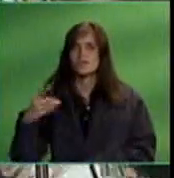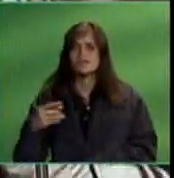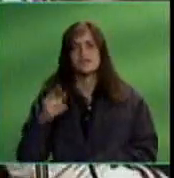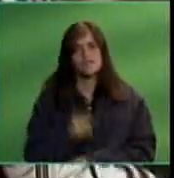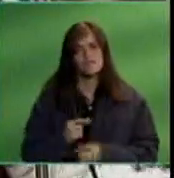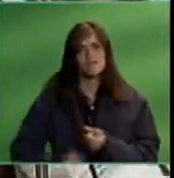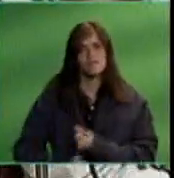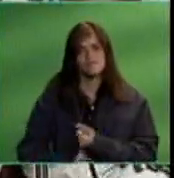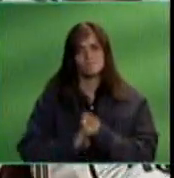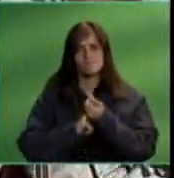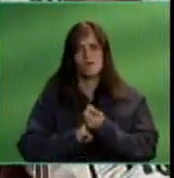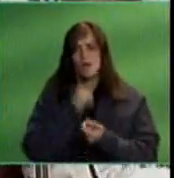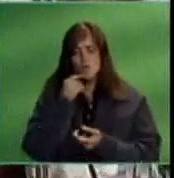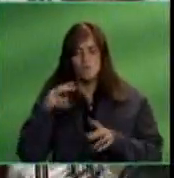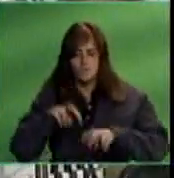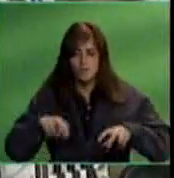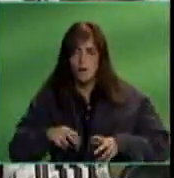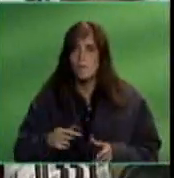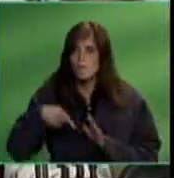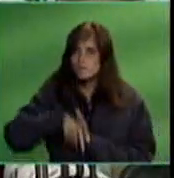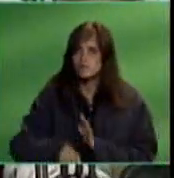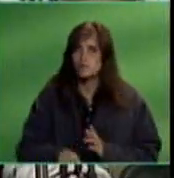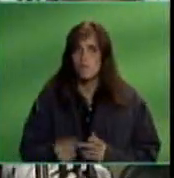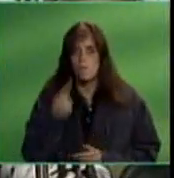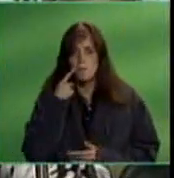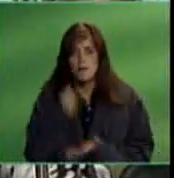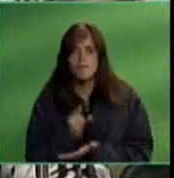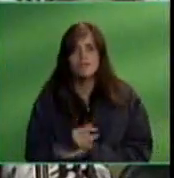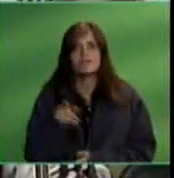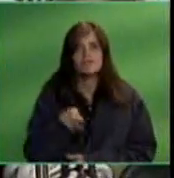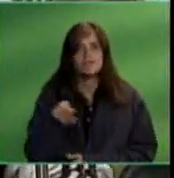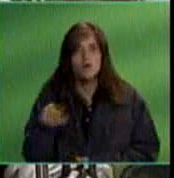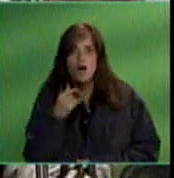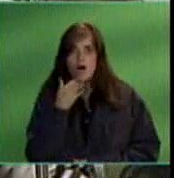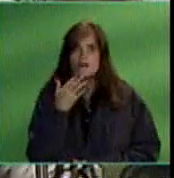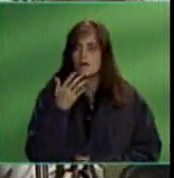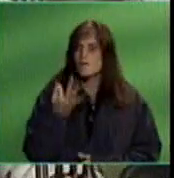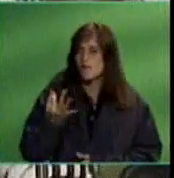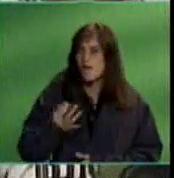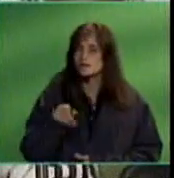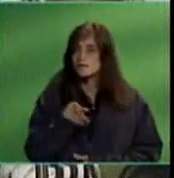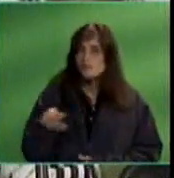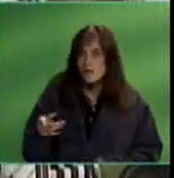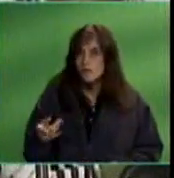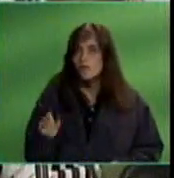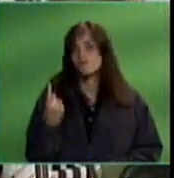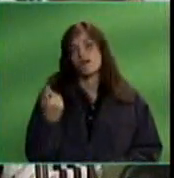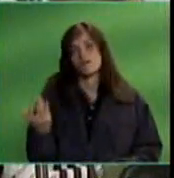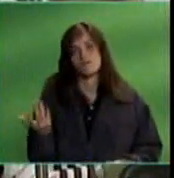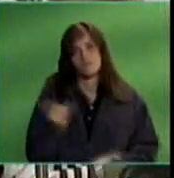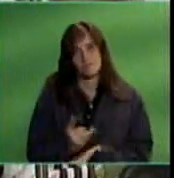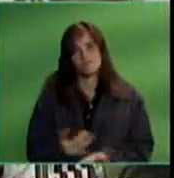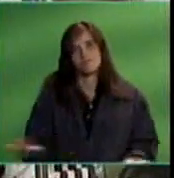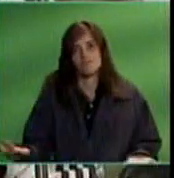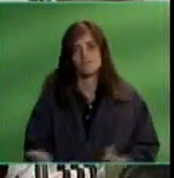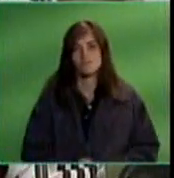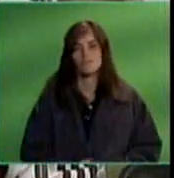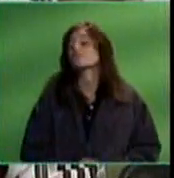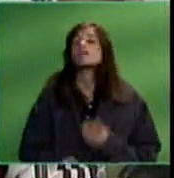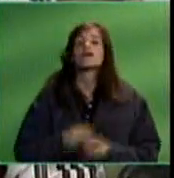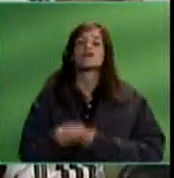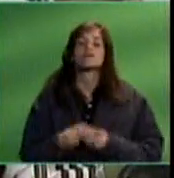esfuerzo un poquito para averiguar Ah le está diciendo esto vamos a ver si esto es verdad o es mentira Si tiene sentido o no tiene sentido